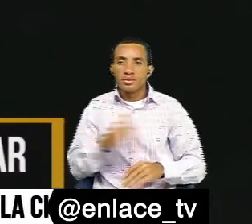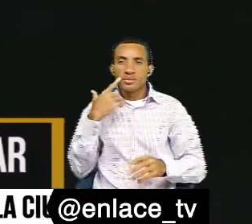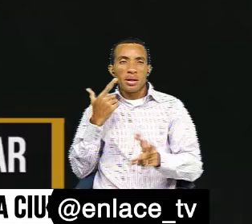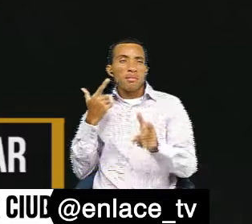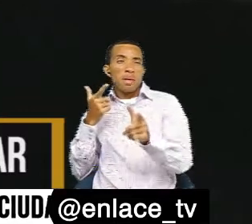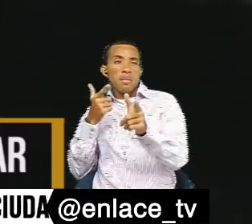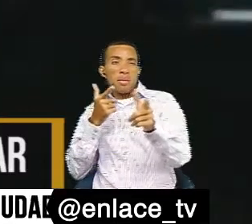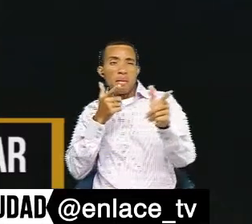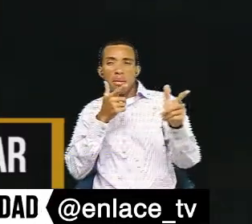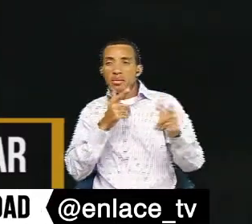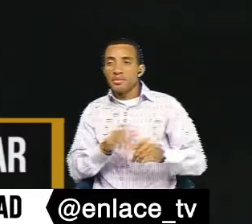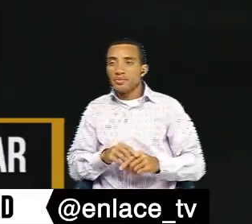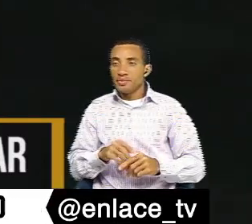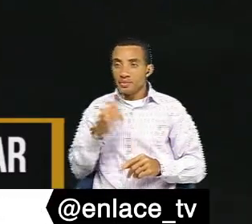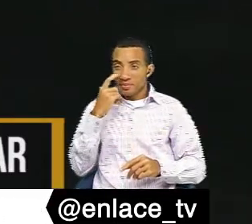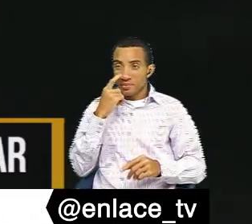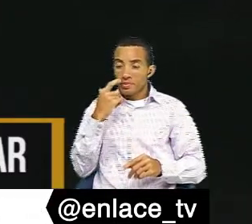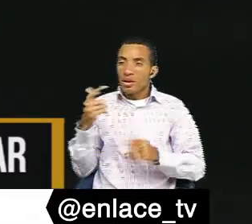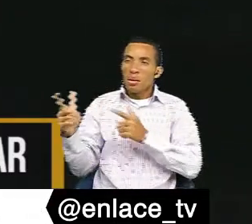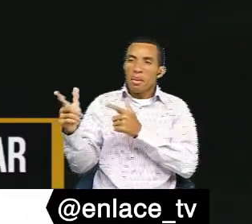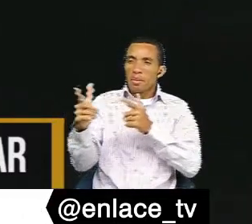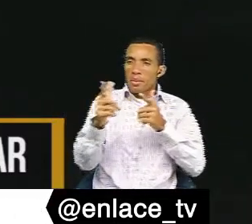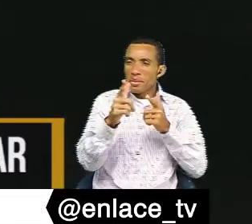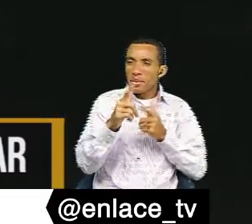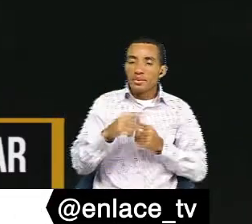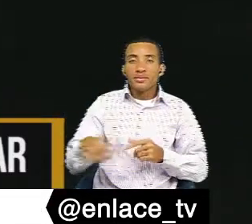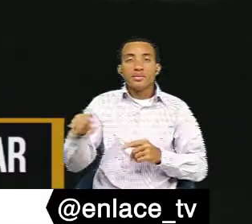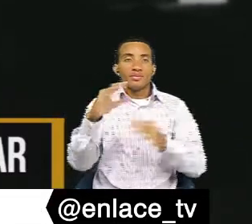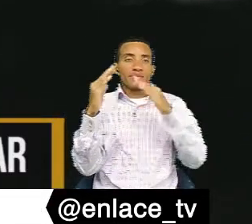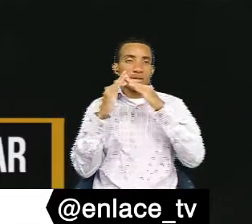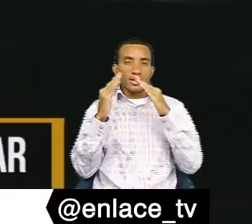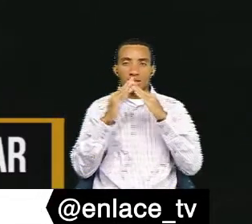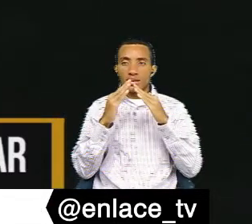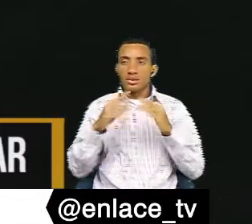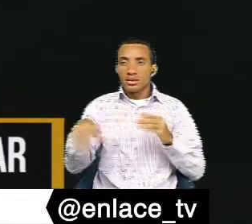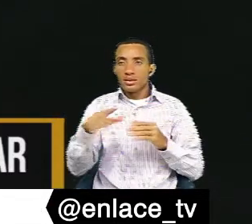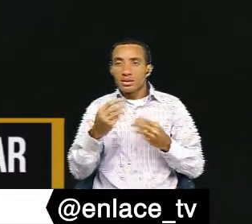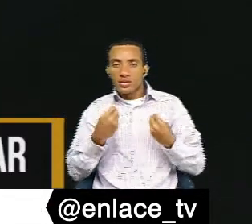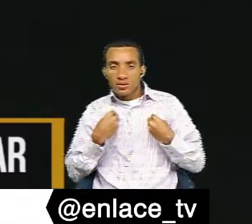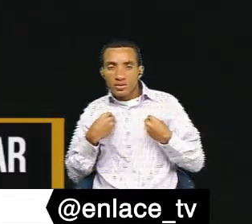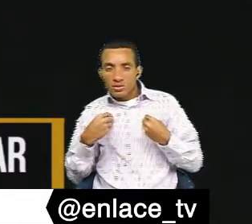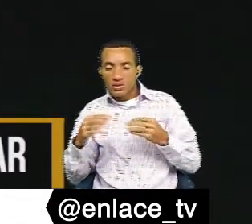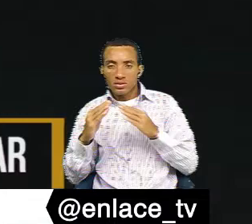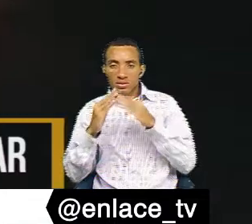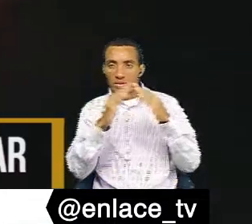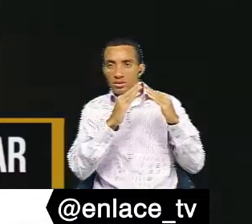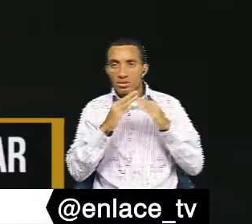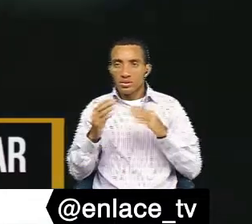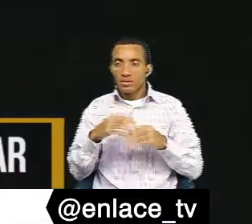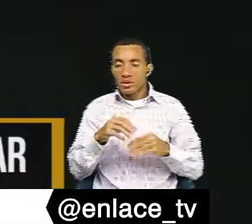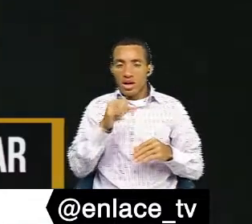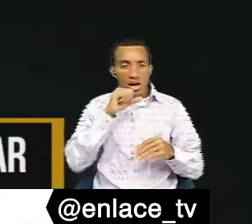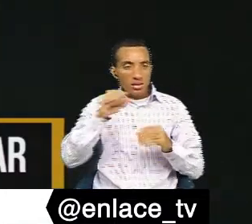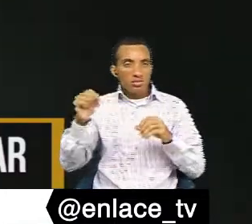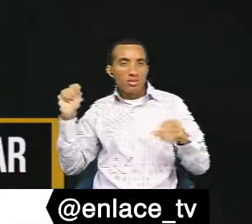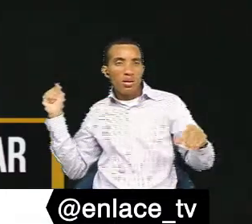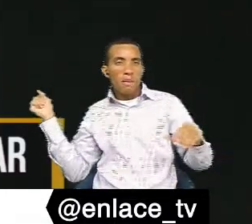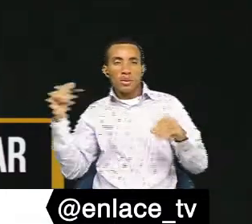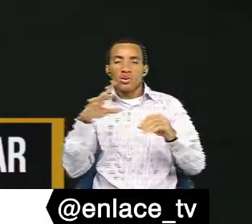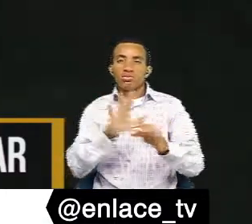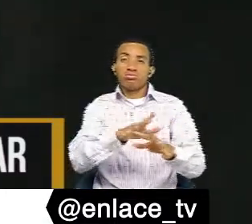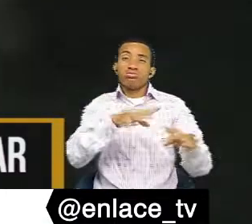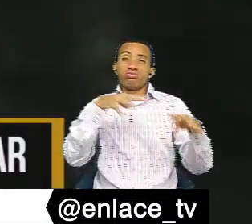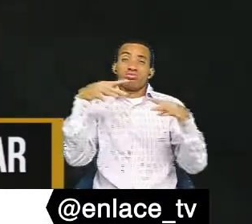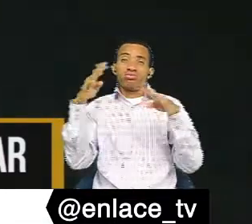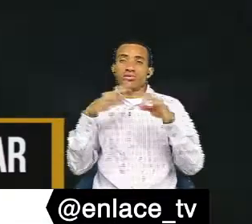Están disparándole a la gente que está en las casas dentro del pueblo, les están disparando gases lacrimógenos desde todas las esquinas.